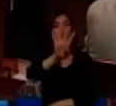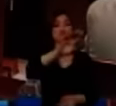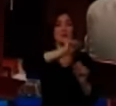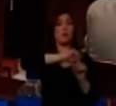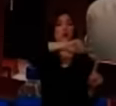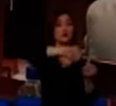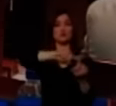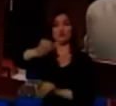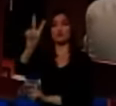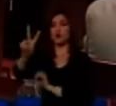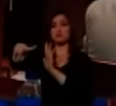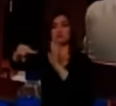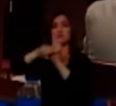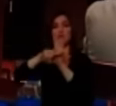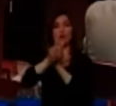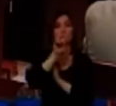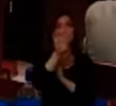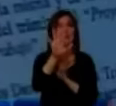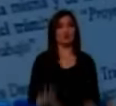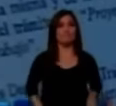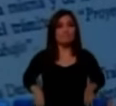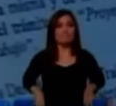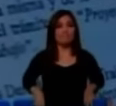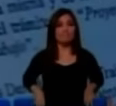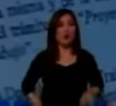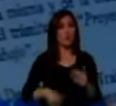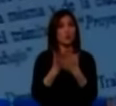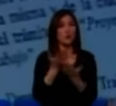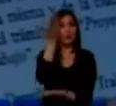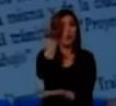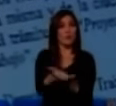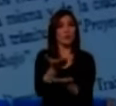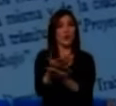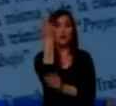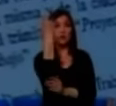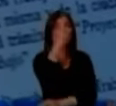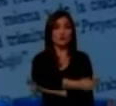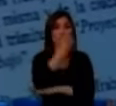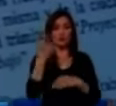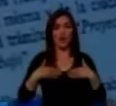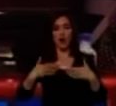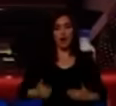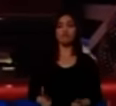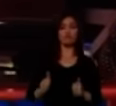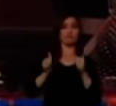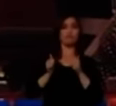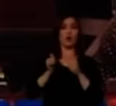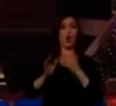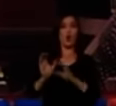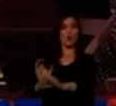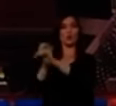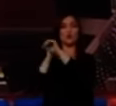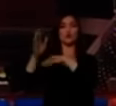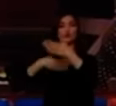2 negativos y 25 abstenciones. La propuesta incluye 11 días de descanso obligatorio anual a escala nacional